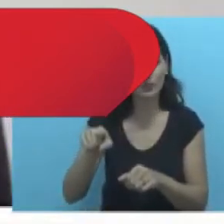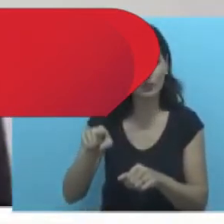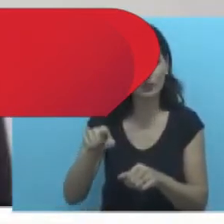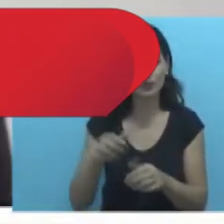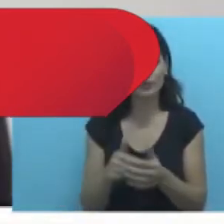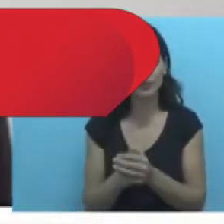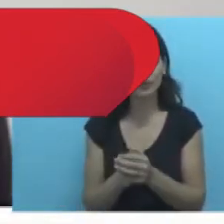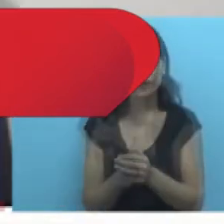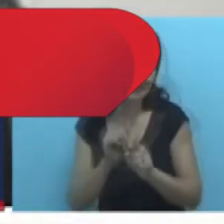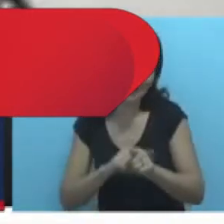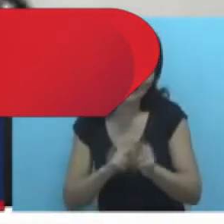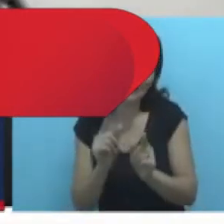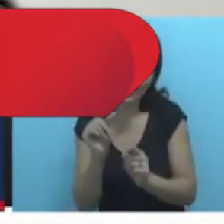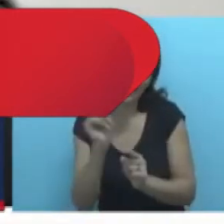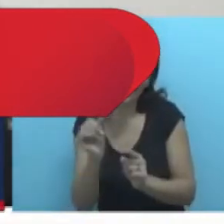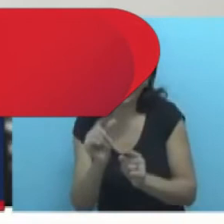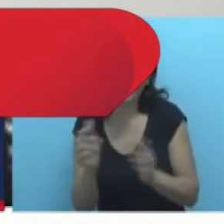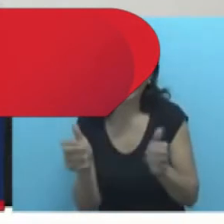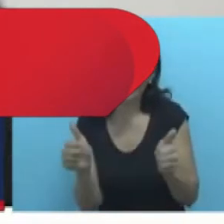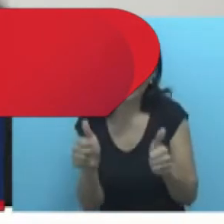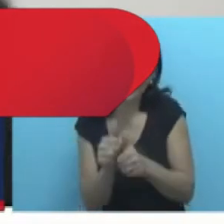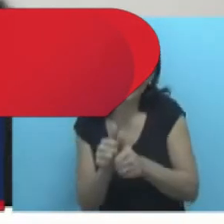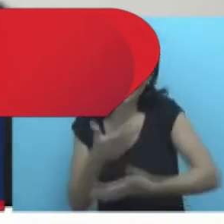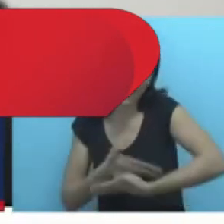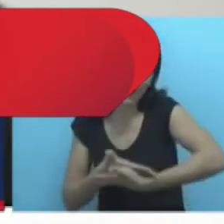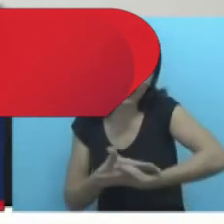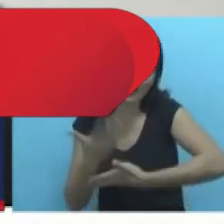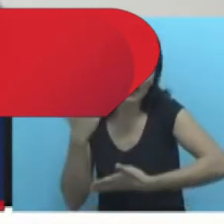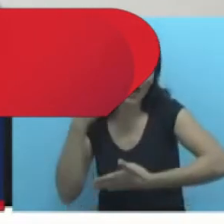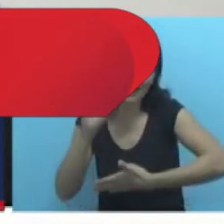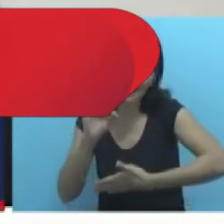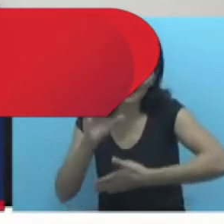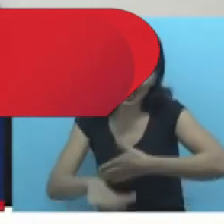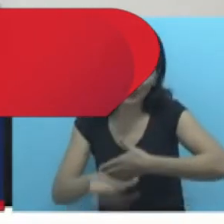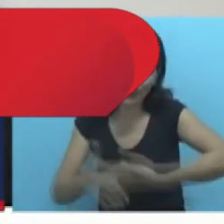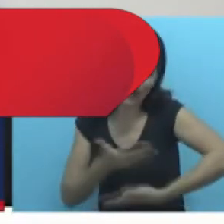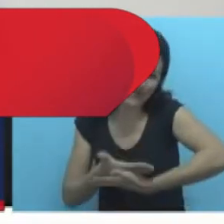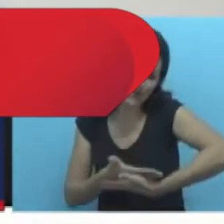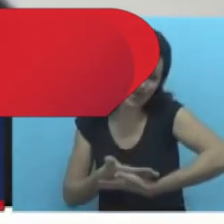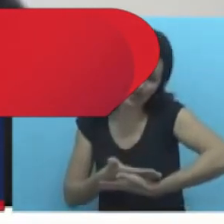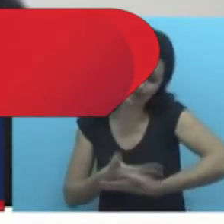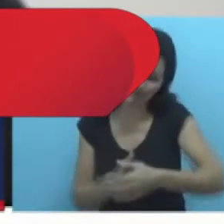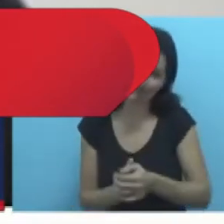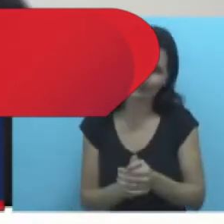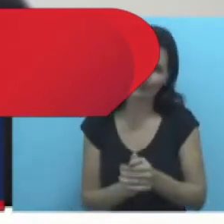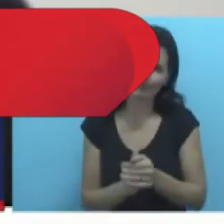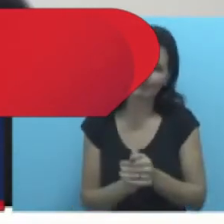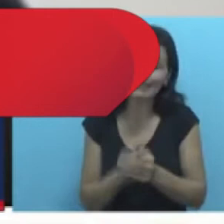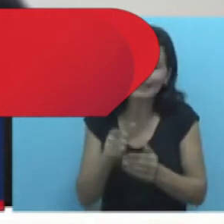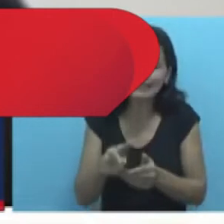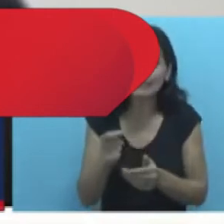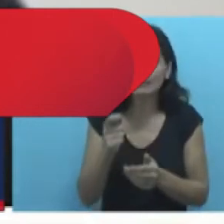su vida pública. Quiero también decirles que el COVID no solo nos robó su vida, nos robó también